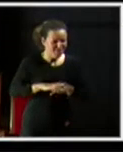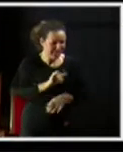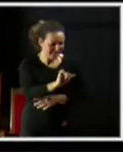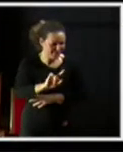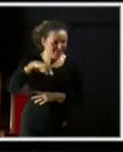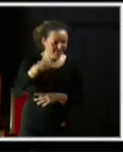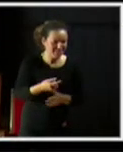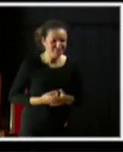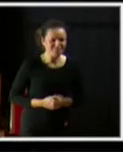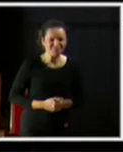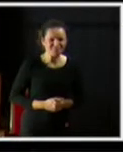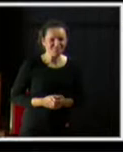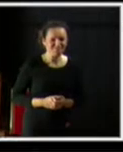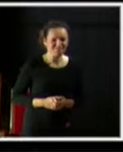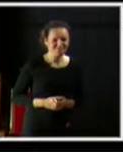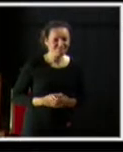vamos a pisarlo